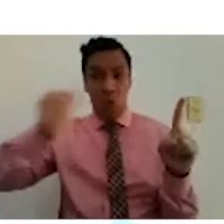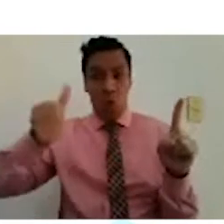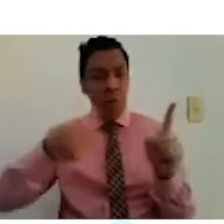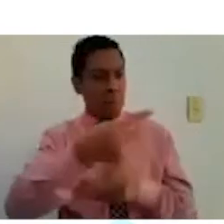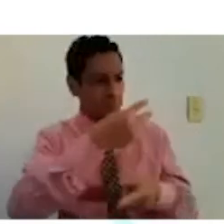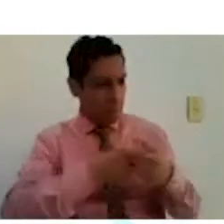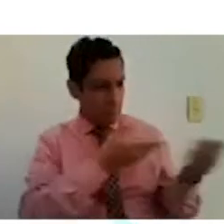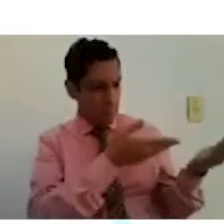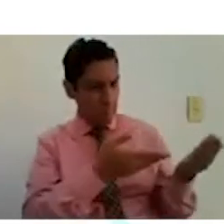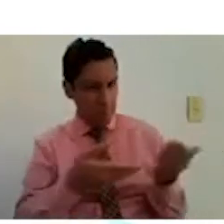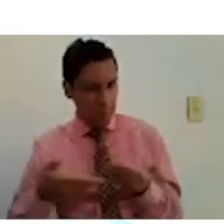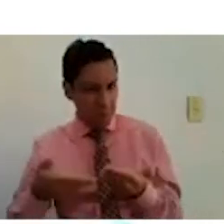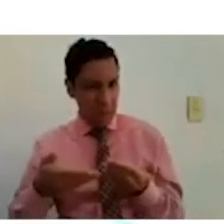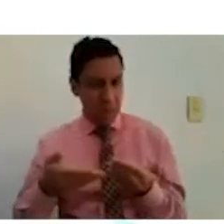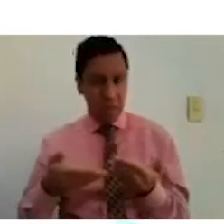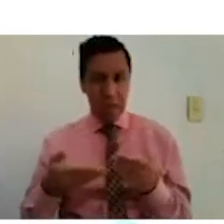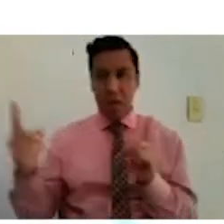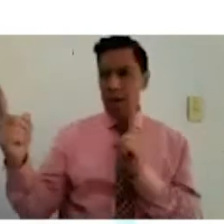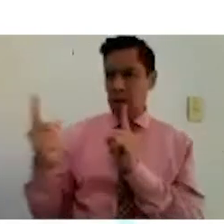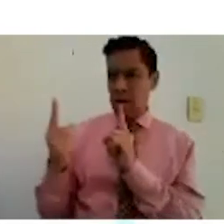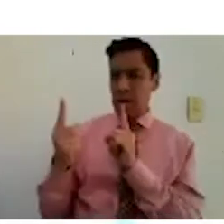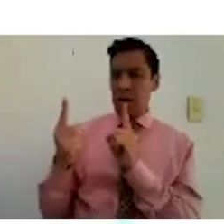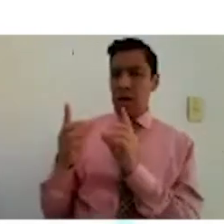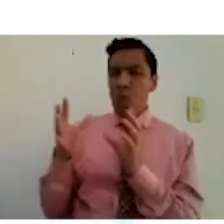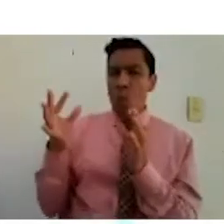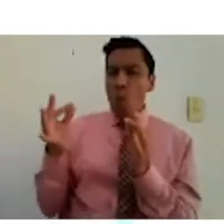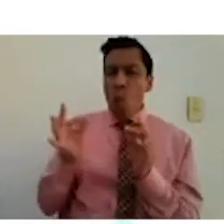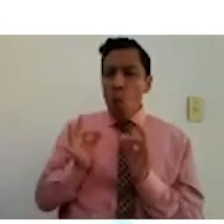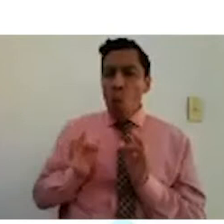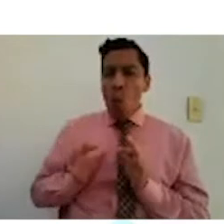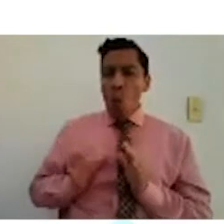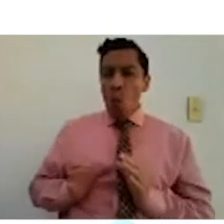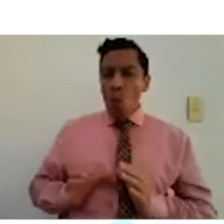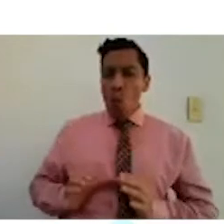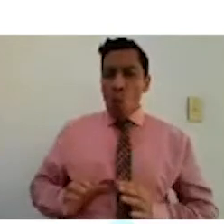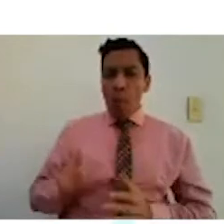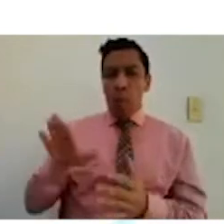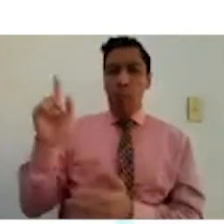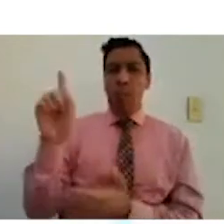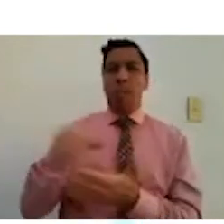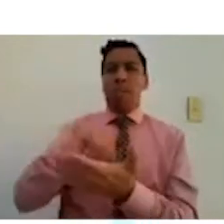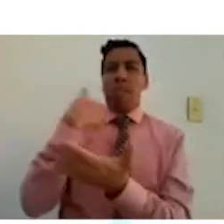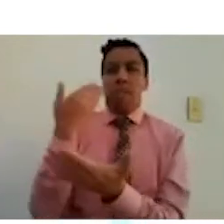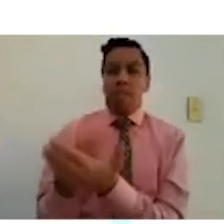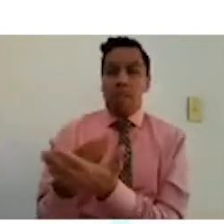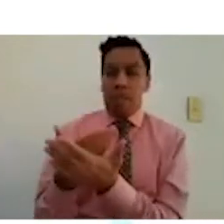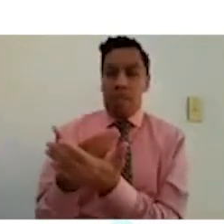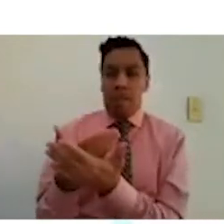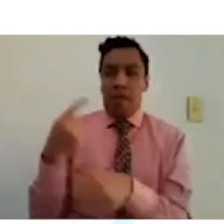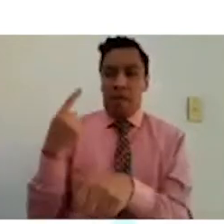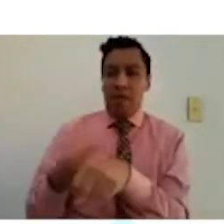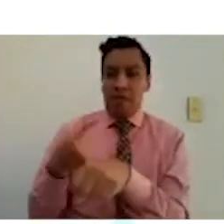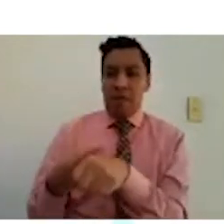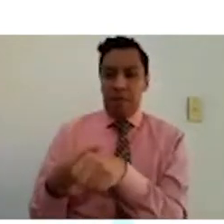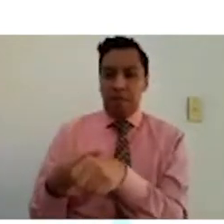topará con un hombre pálido que se desvanece en la estación a causa del cólera. Luego, en la isla de